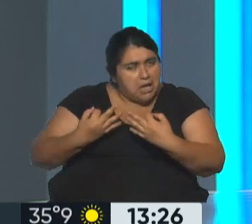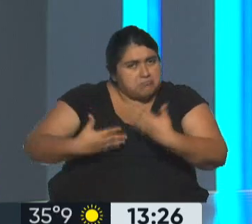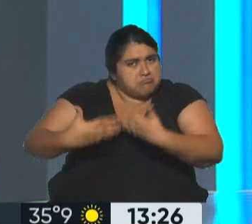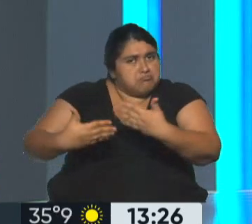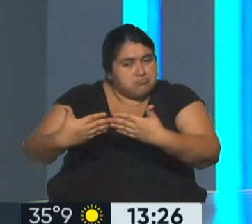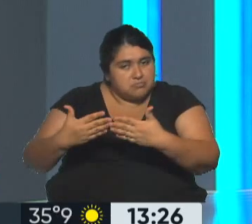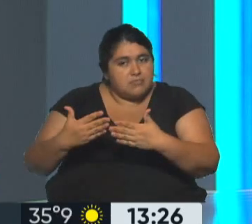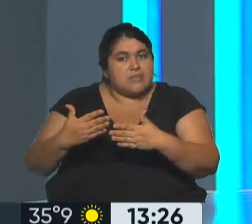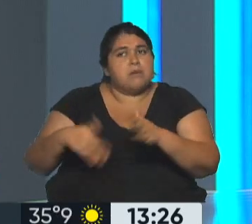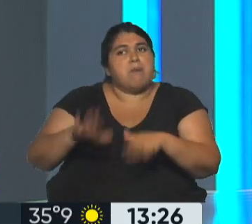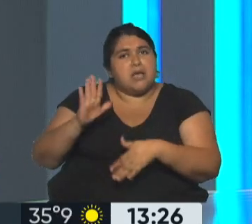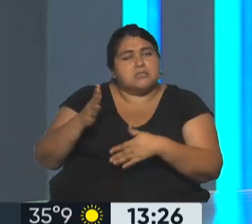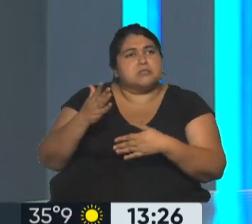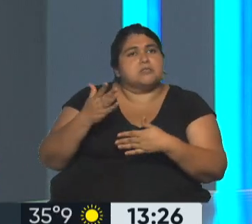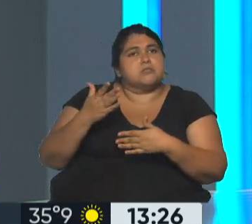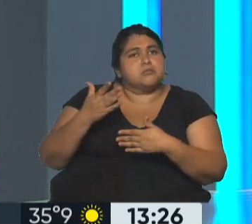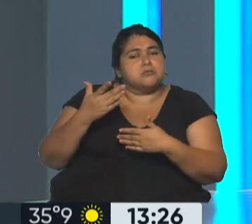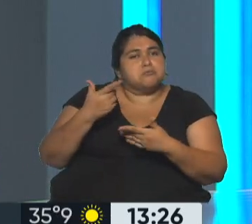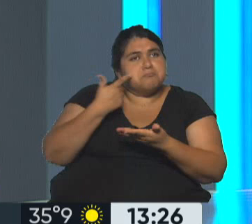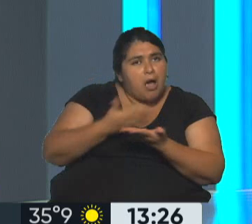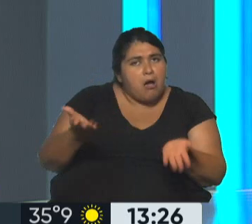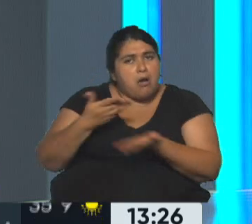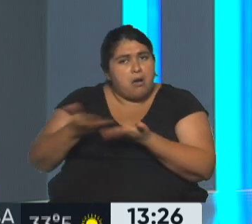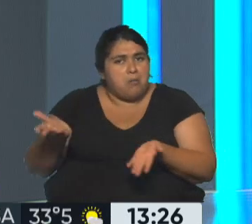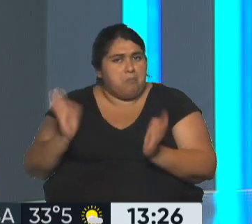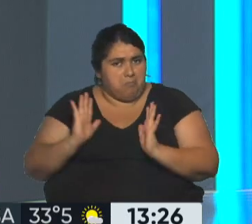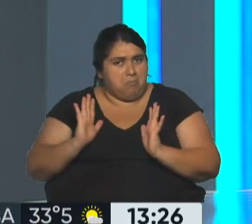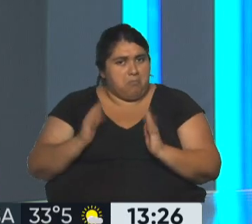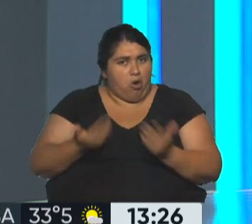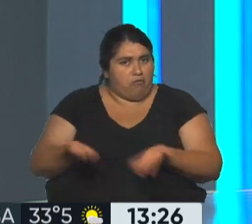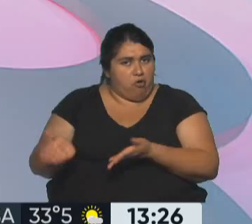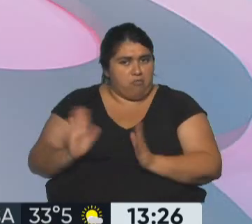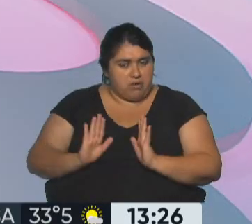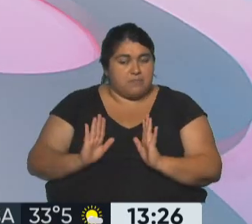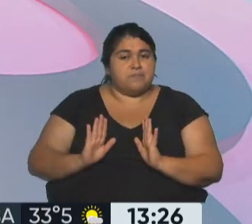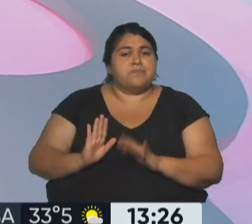con muchas gestualidades, ¿no? A lo largo de estos 10 años.